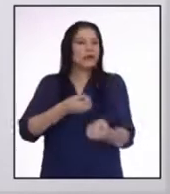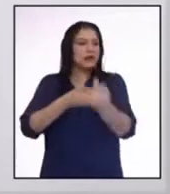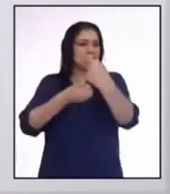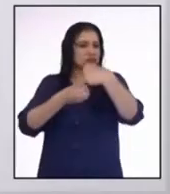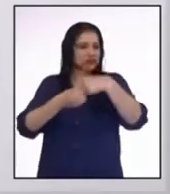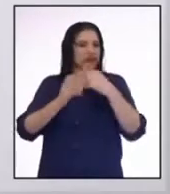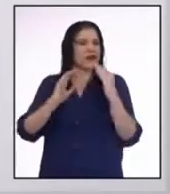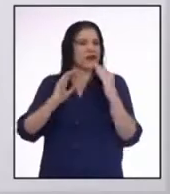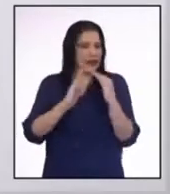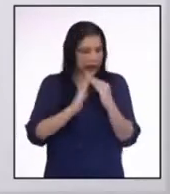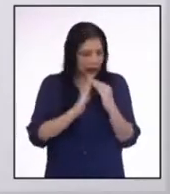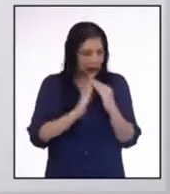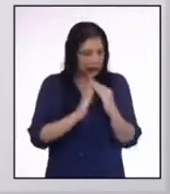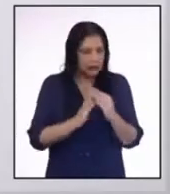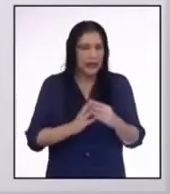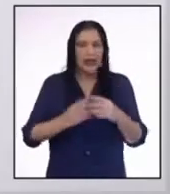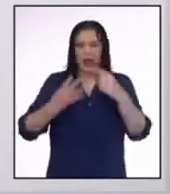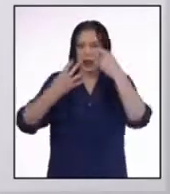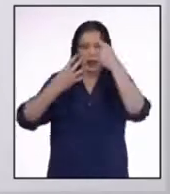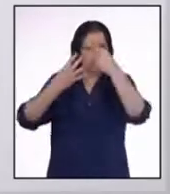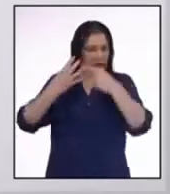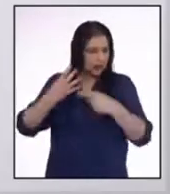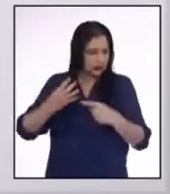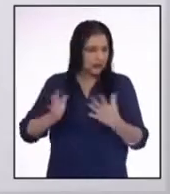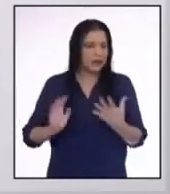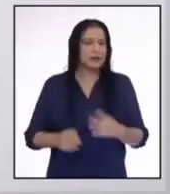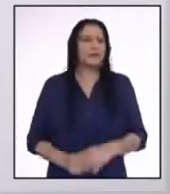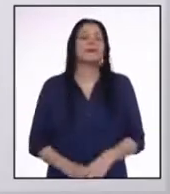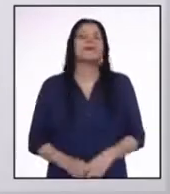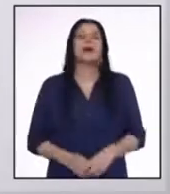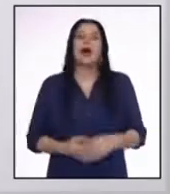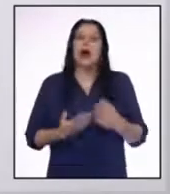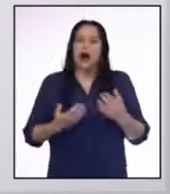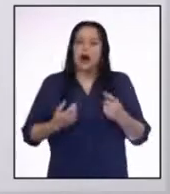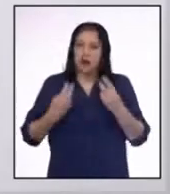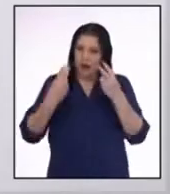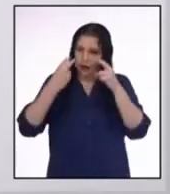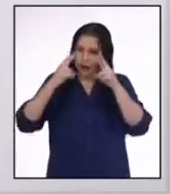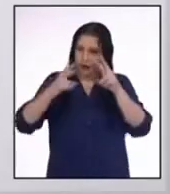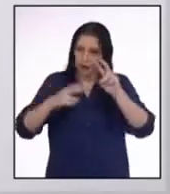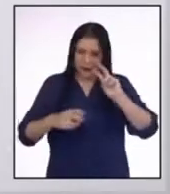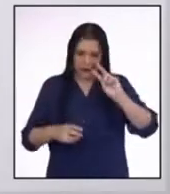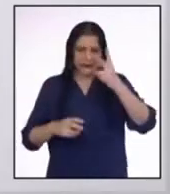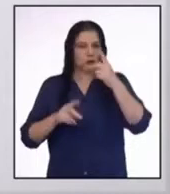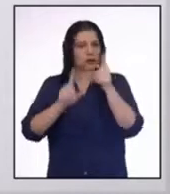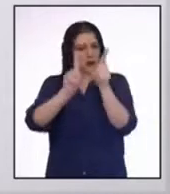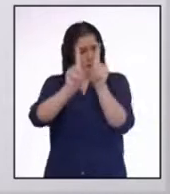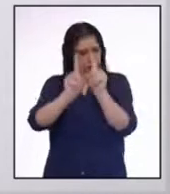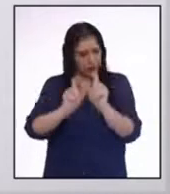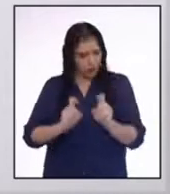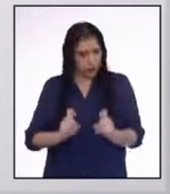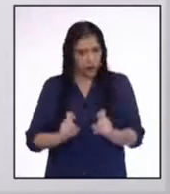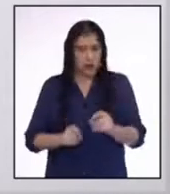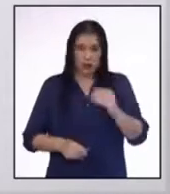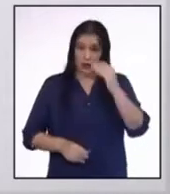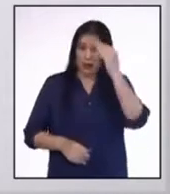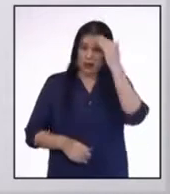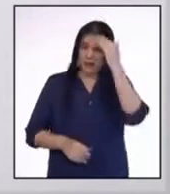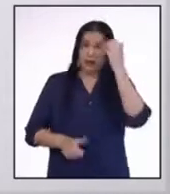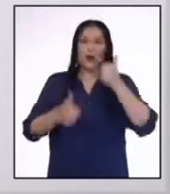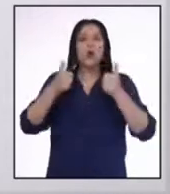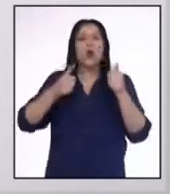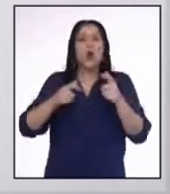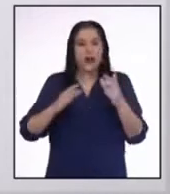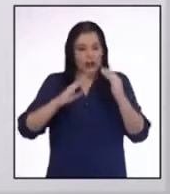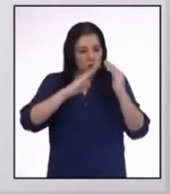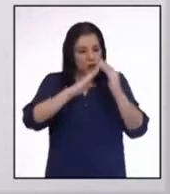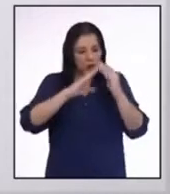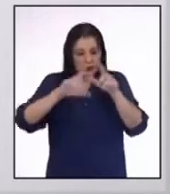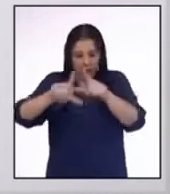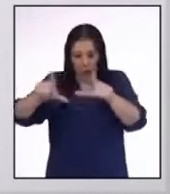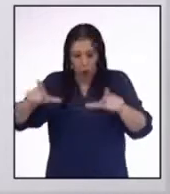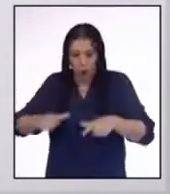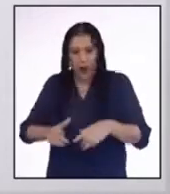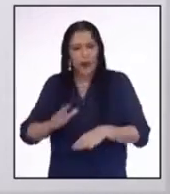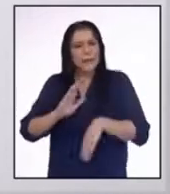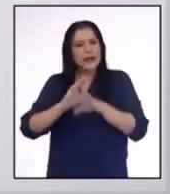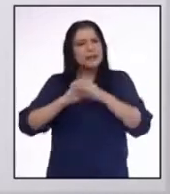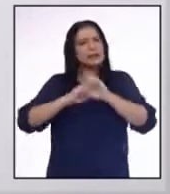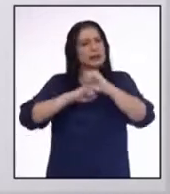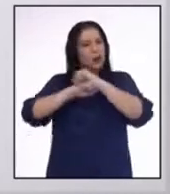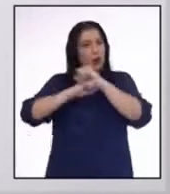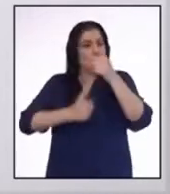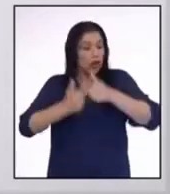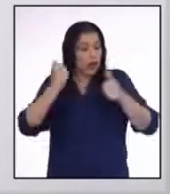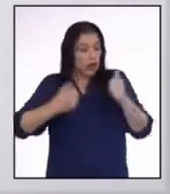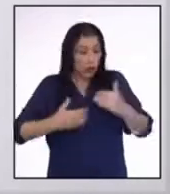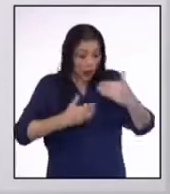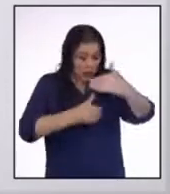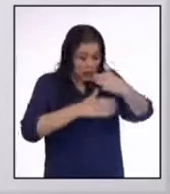en ellas, entre otras variables. Pasemos a la segunda pregunta. ¿Sabes qué lugares de tu casa son los más seguros